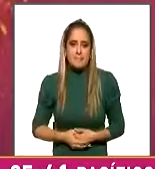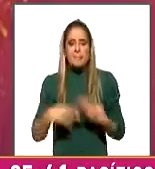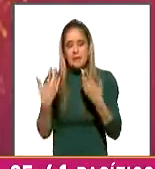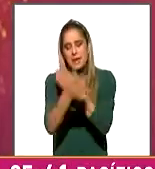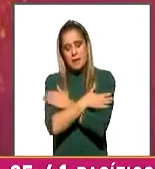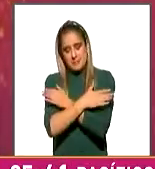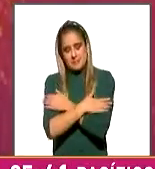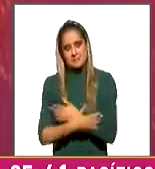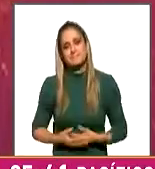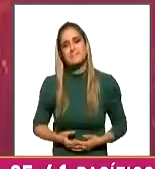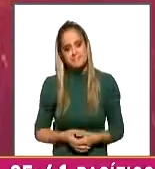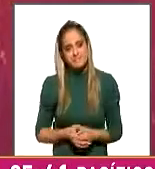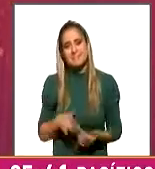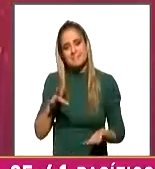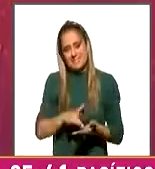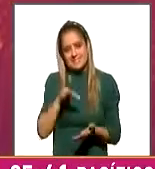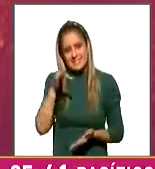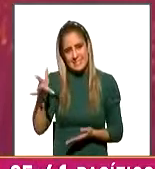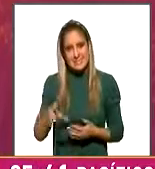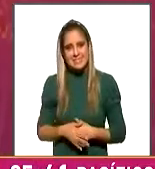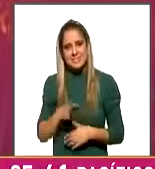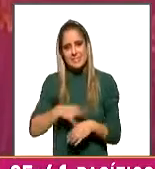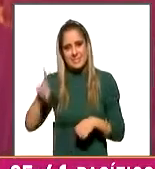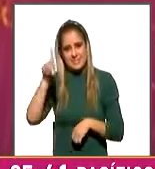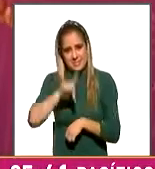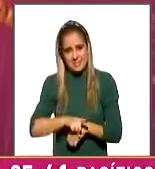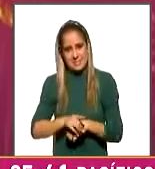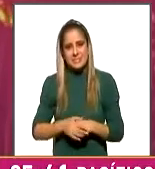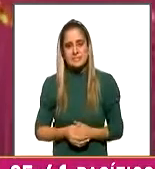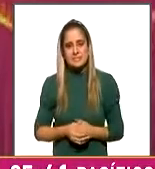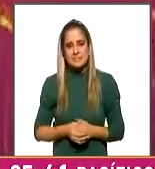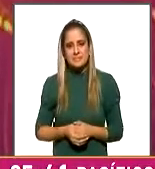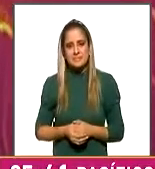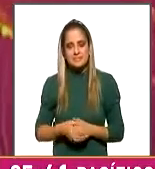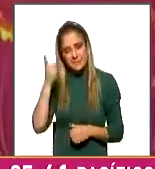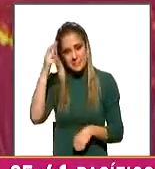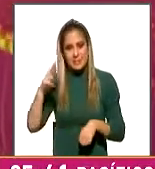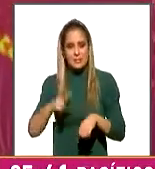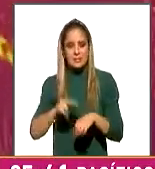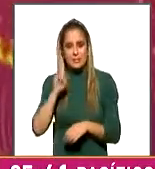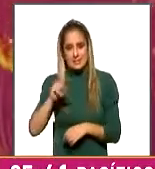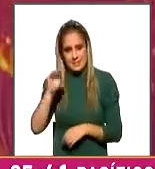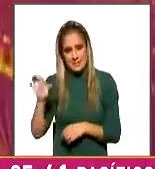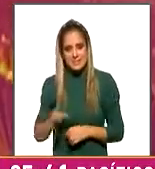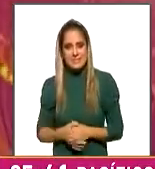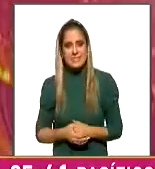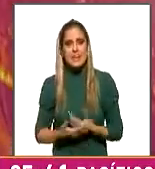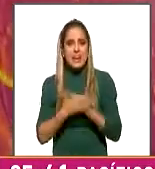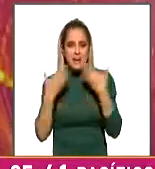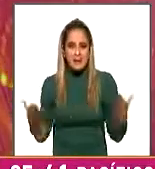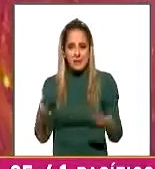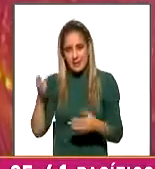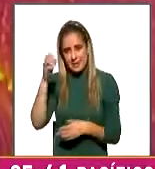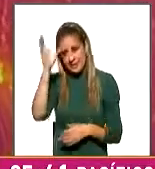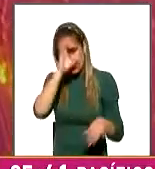en eso estamos, somos servidores públicos, servimos a la institución y servimos a nuestros derechohabientes. Muy bien, Pedro Centeno Santaella,